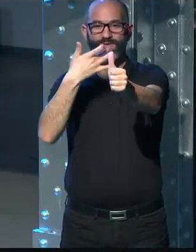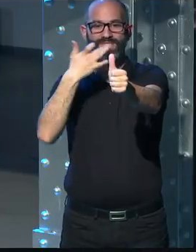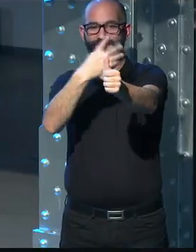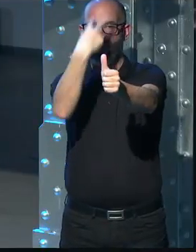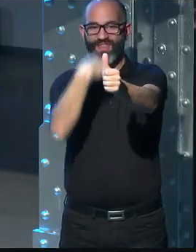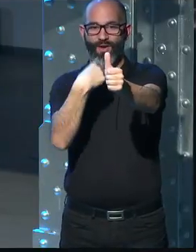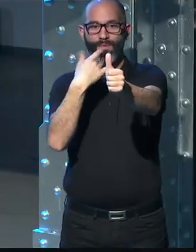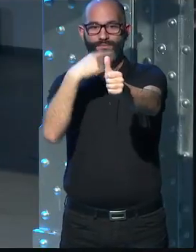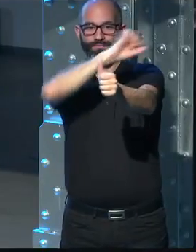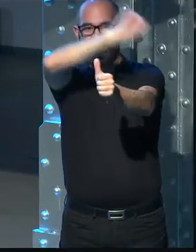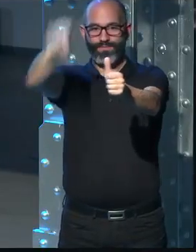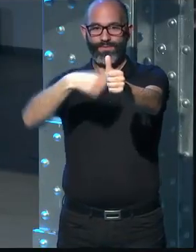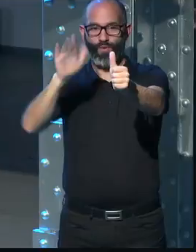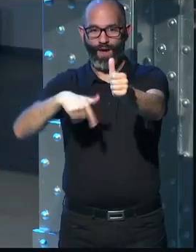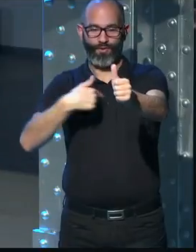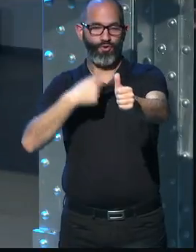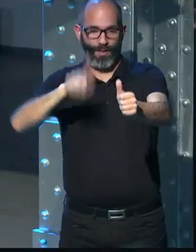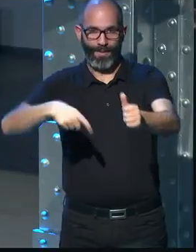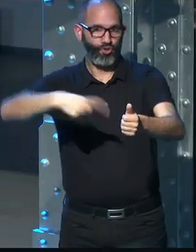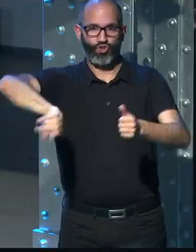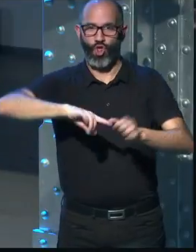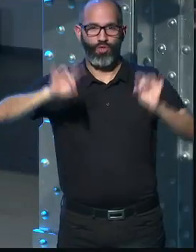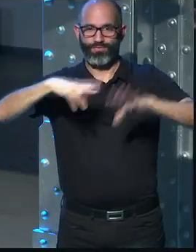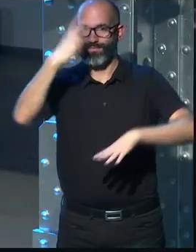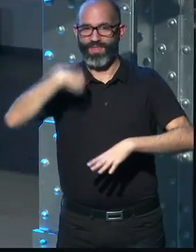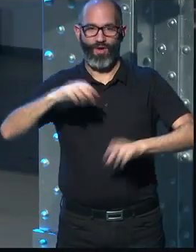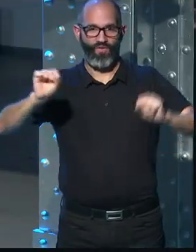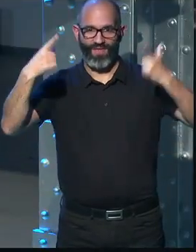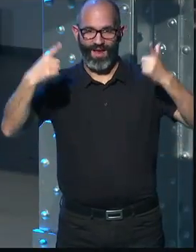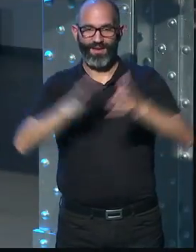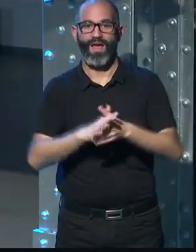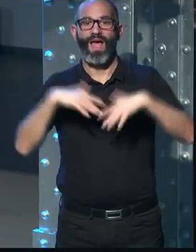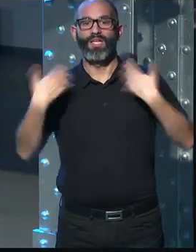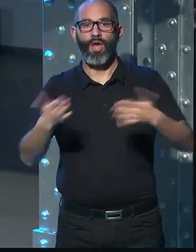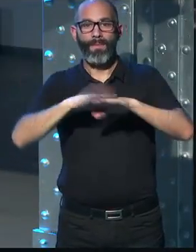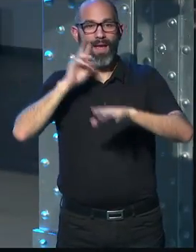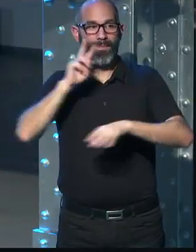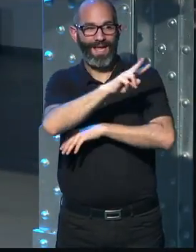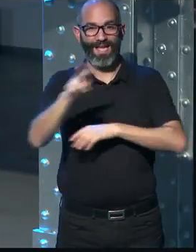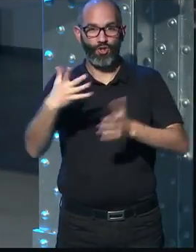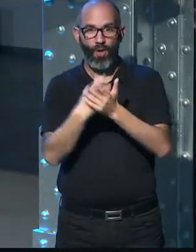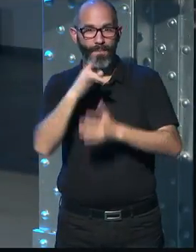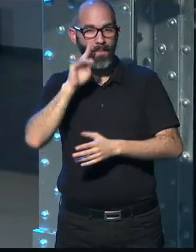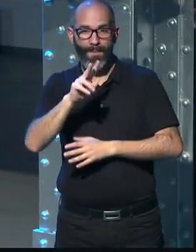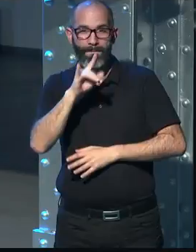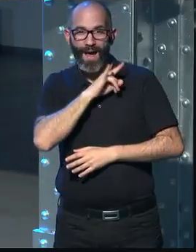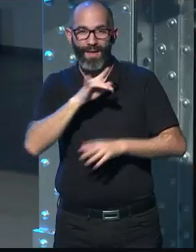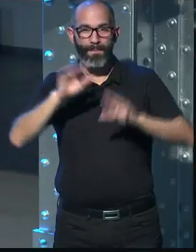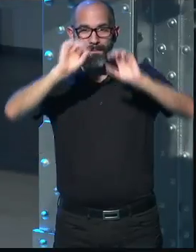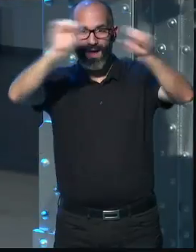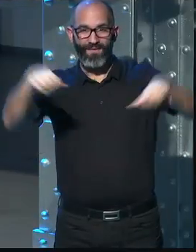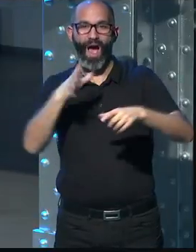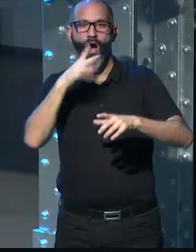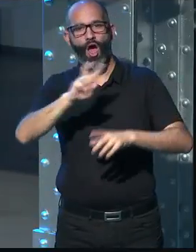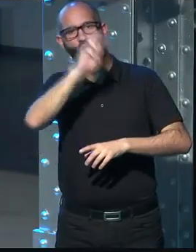ciegos. Bueno, yo también, todos seríamos declarados legalmente ciegos. Entonces, para que veáis lo mal que veis, en la periferia, alargad el